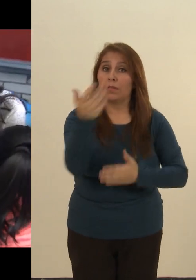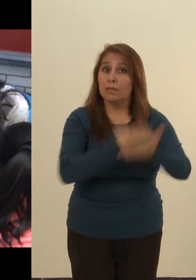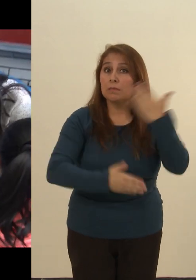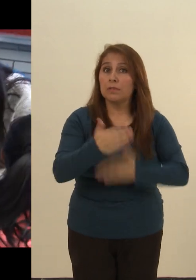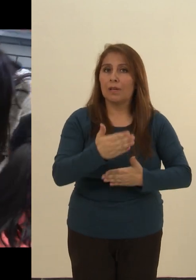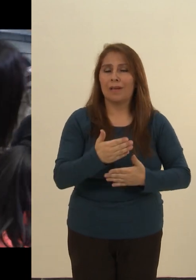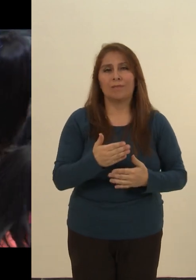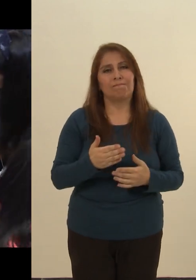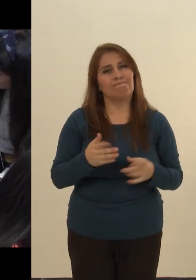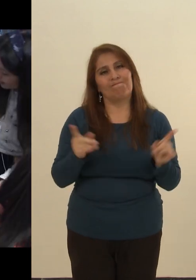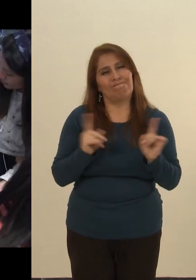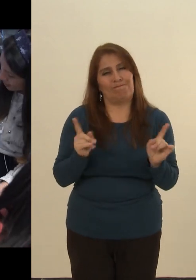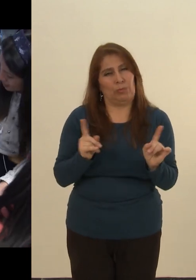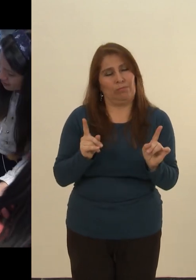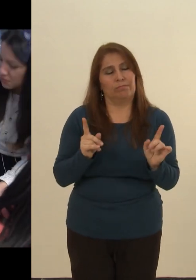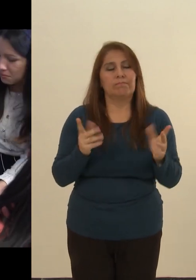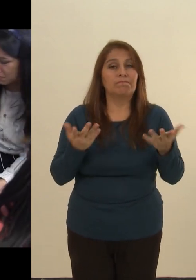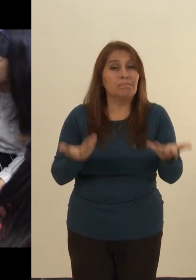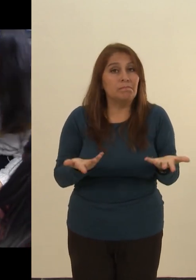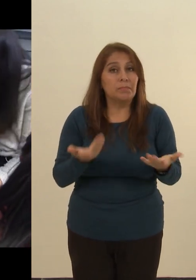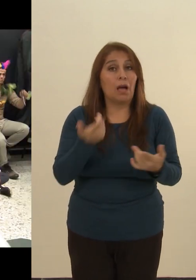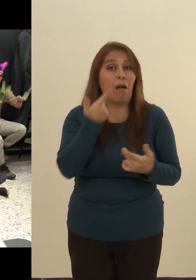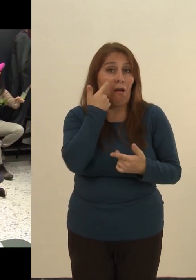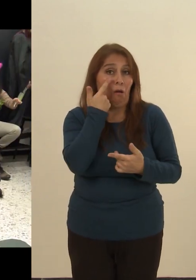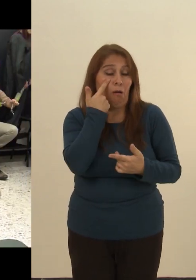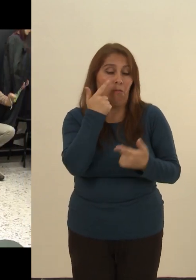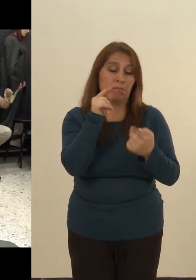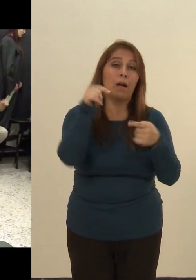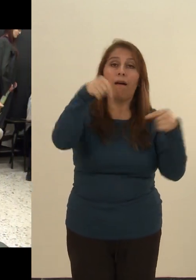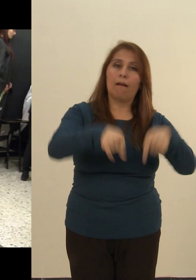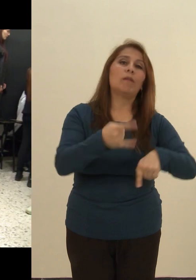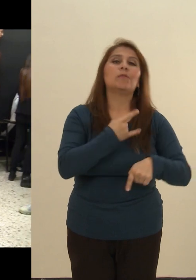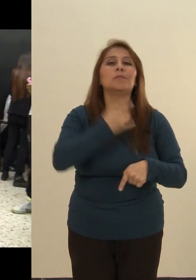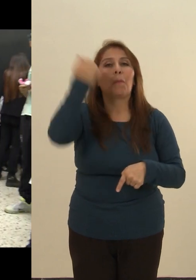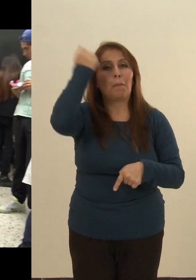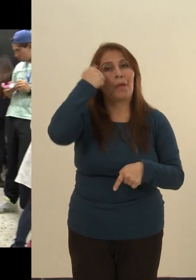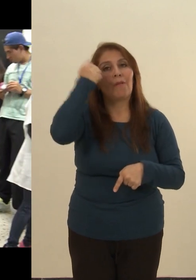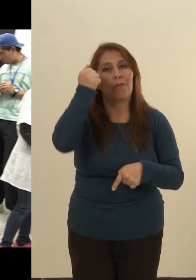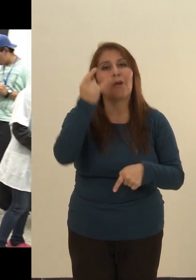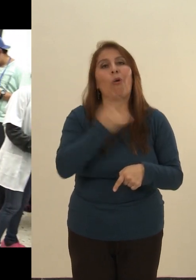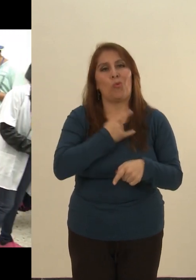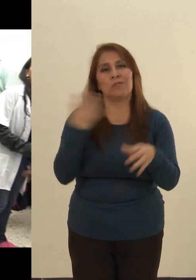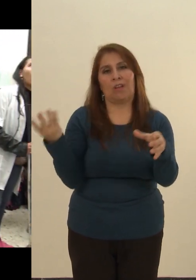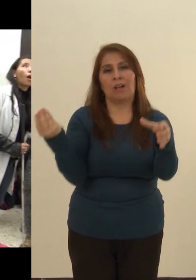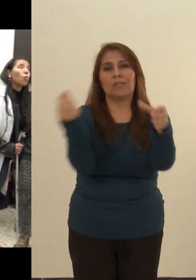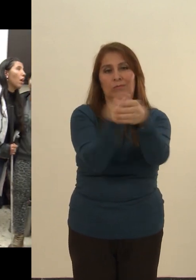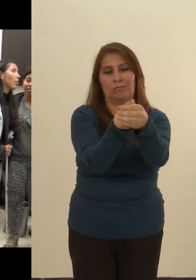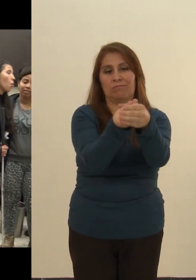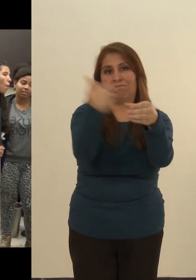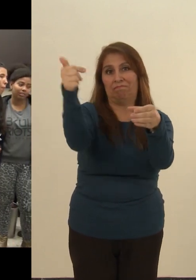cual realmente no es así, aunque tenemos que tener en cuenta que así como la Universidad Pedagógica es